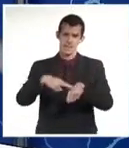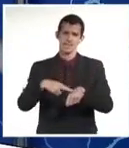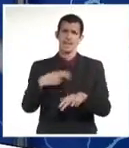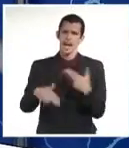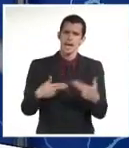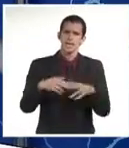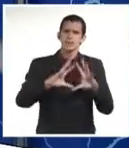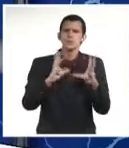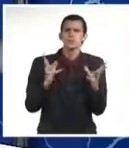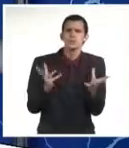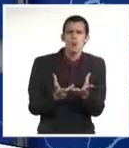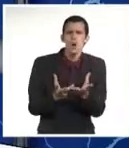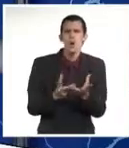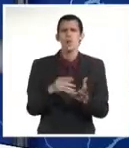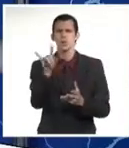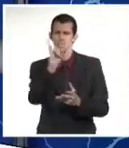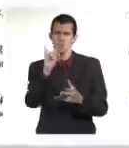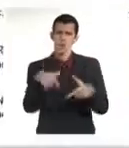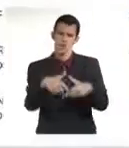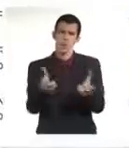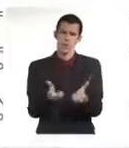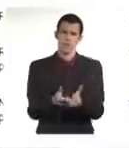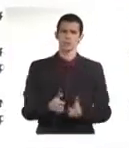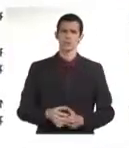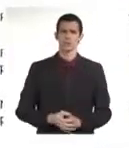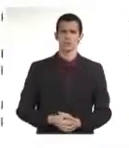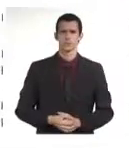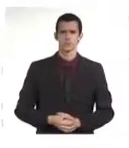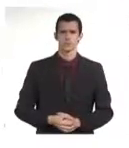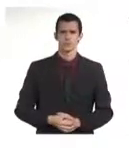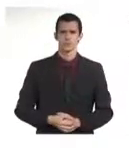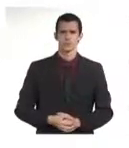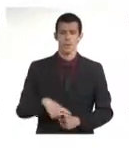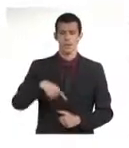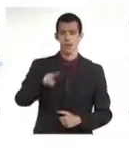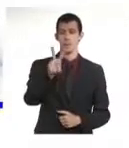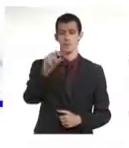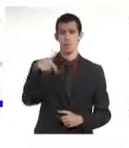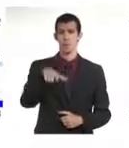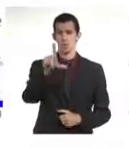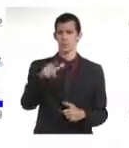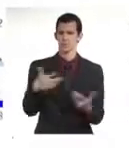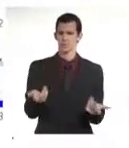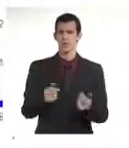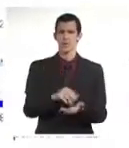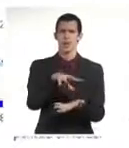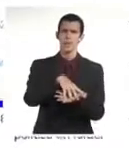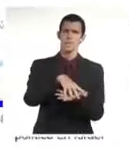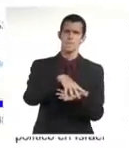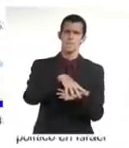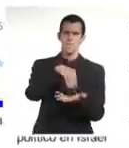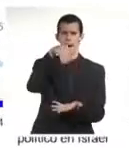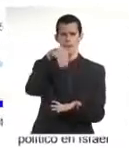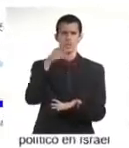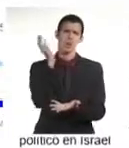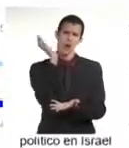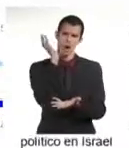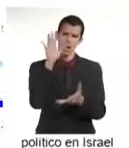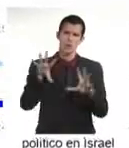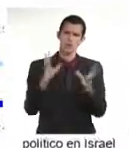del Parlamento en su novena legislatura. El próximo 20 de julio se efectuarán en el Palacio de Convenciones de La Habana las